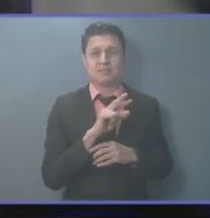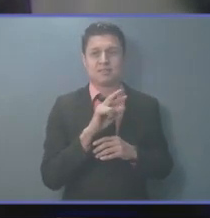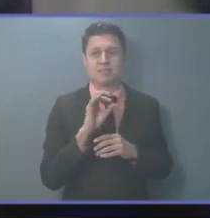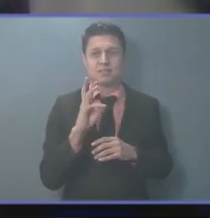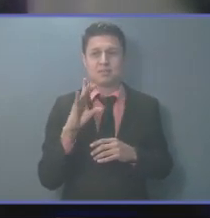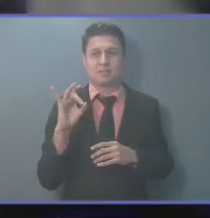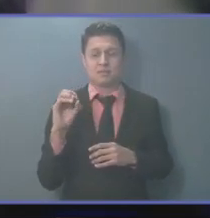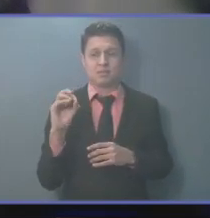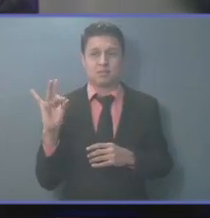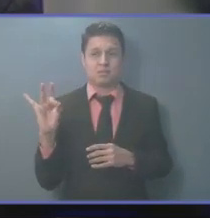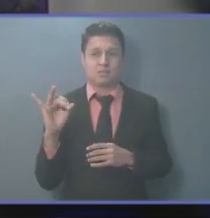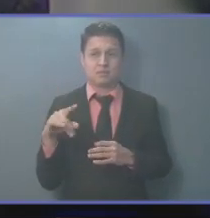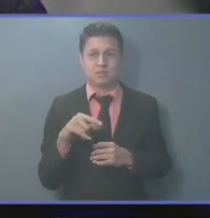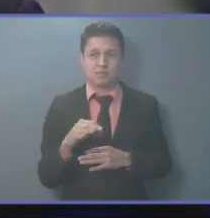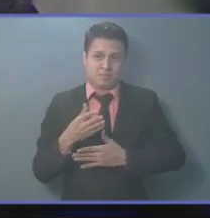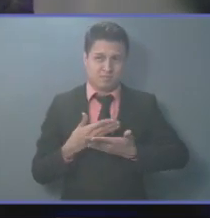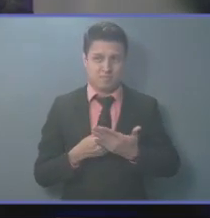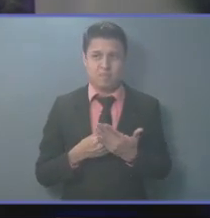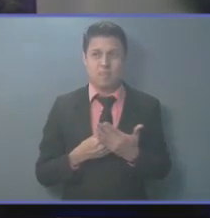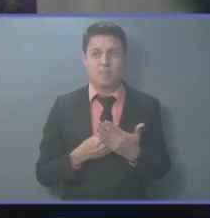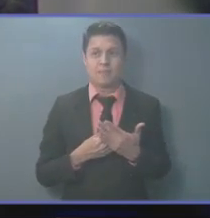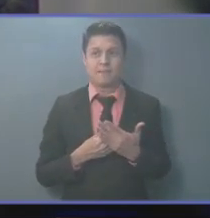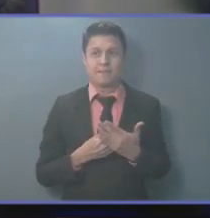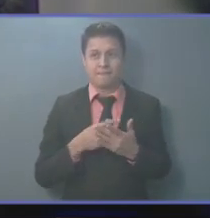que es la aprobación de los 2.000 millones de dólares,